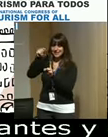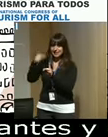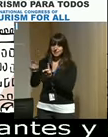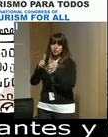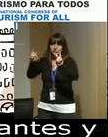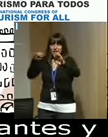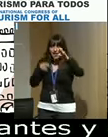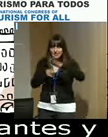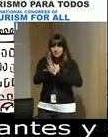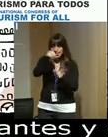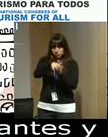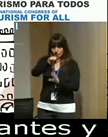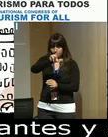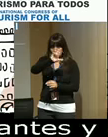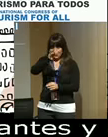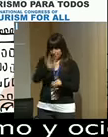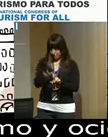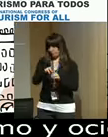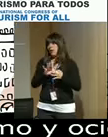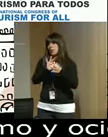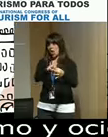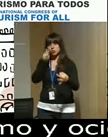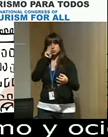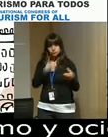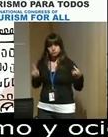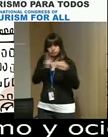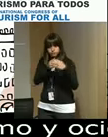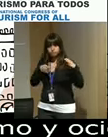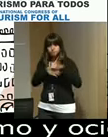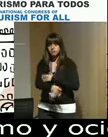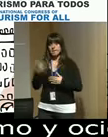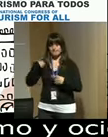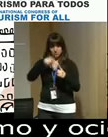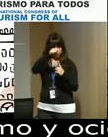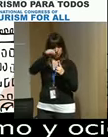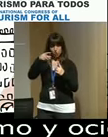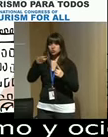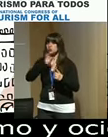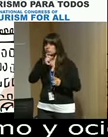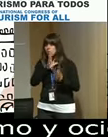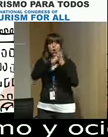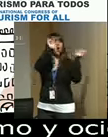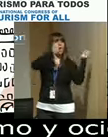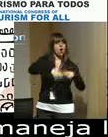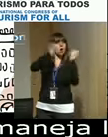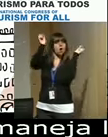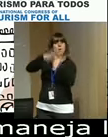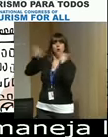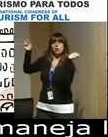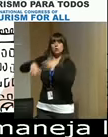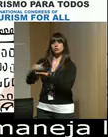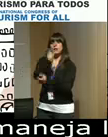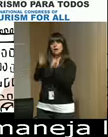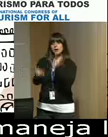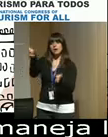materia de accesibilidad universal y turismo inclusivo son los criterios consensuados por todas las personas con discapacidad